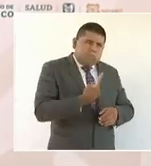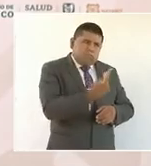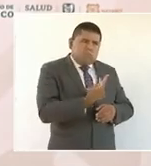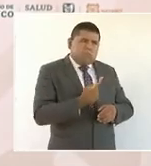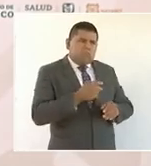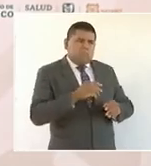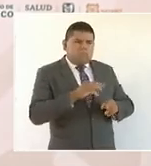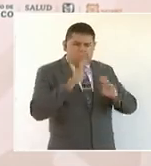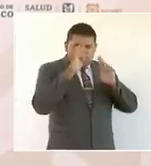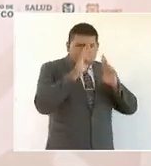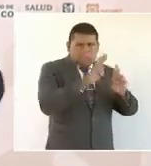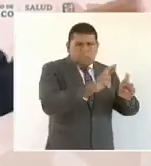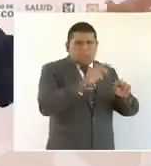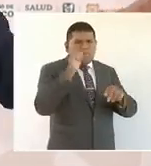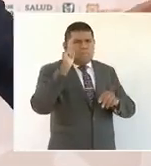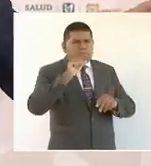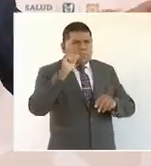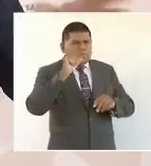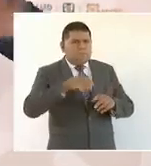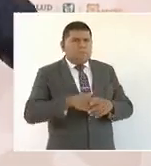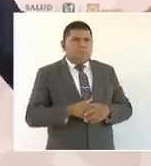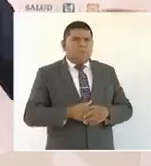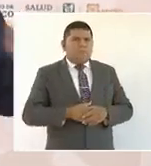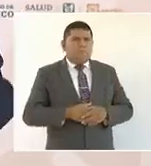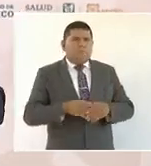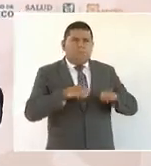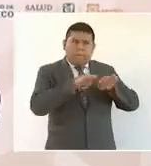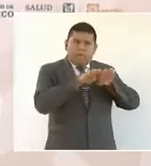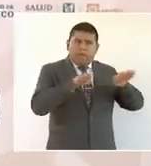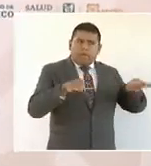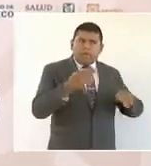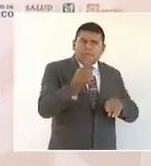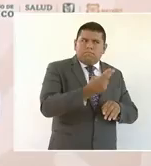dar siempre con un pie de igualdad.